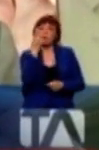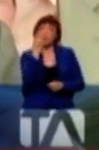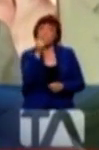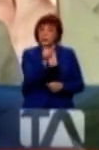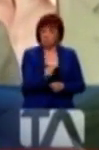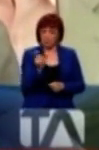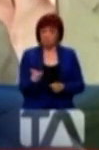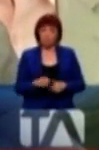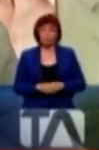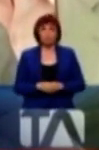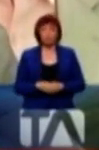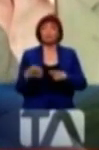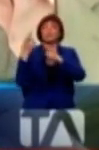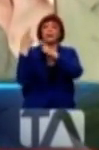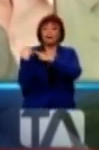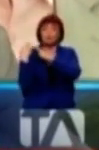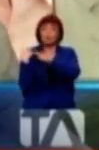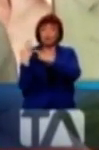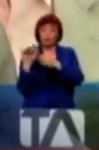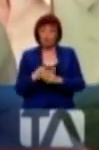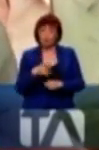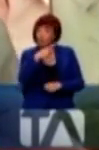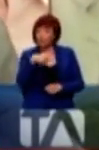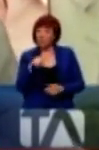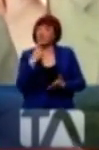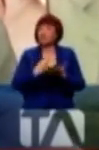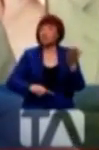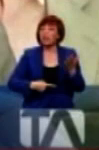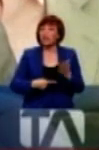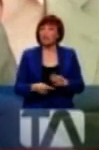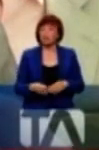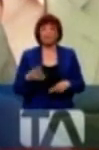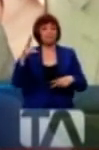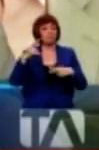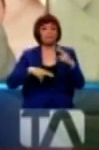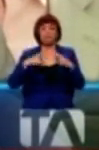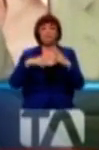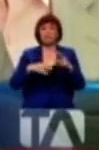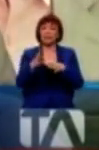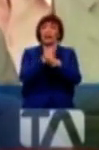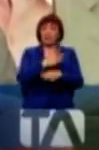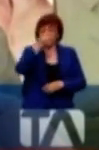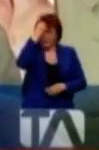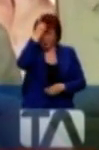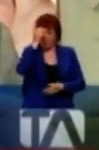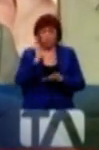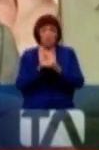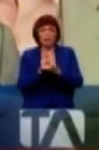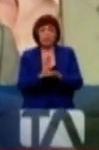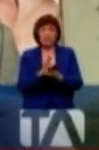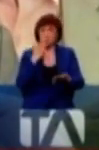personas. ¿Responsables de qué? Responsables de haber desconocido la deuda y, lo que es más grave,